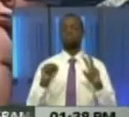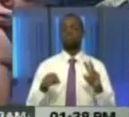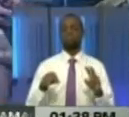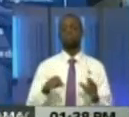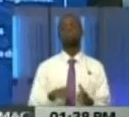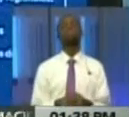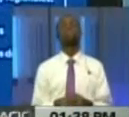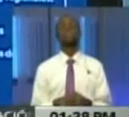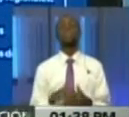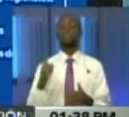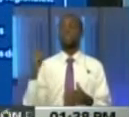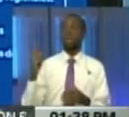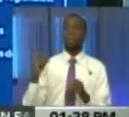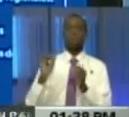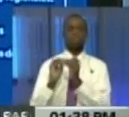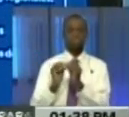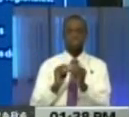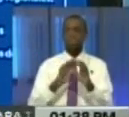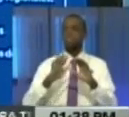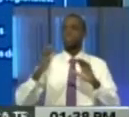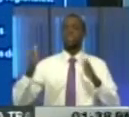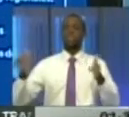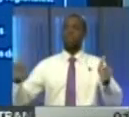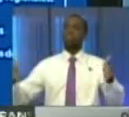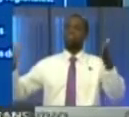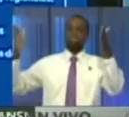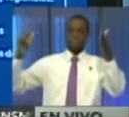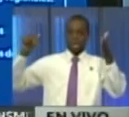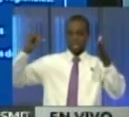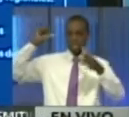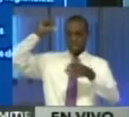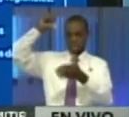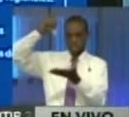acondicionamiento de la infraestructura física de los centros